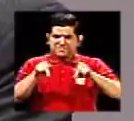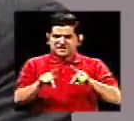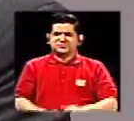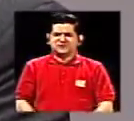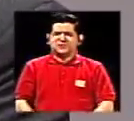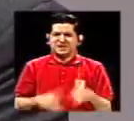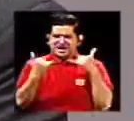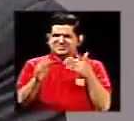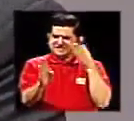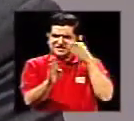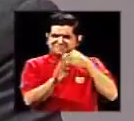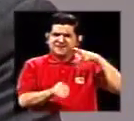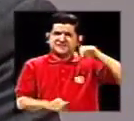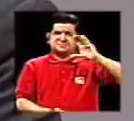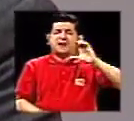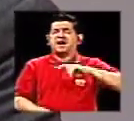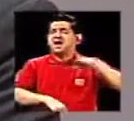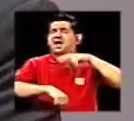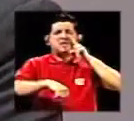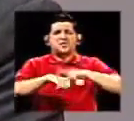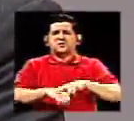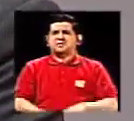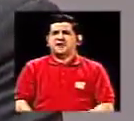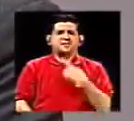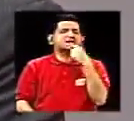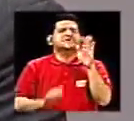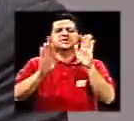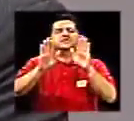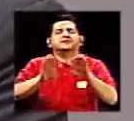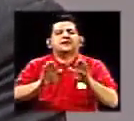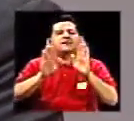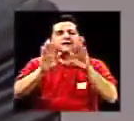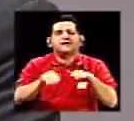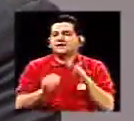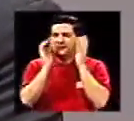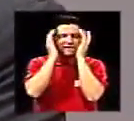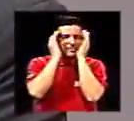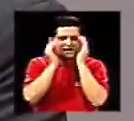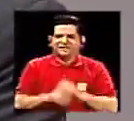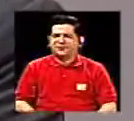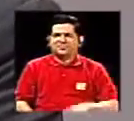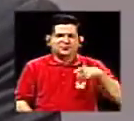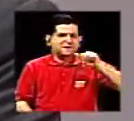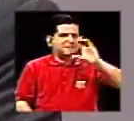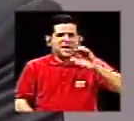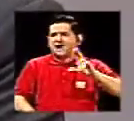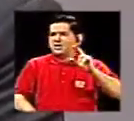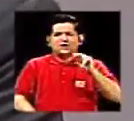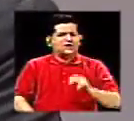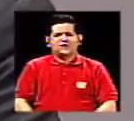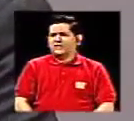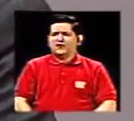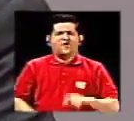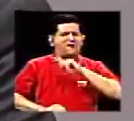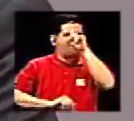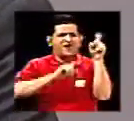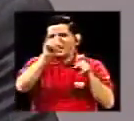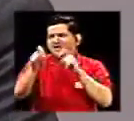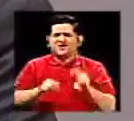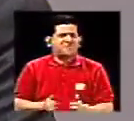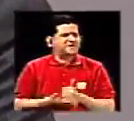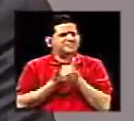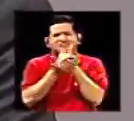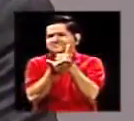digamos, ha sido normal y era fácil de explicar. No se desesperen, es así, el PAC nunca remonta, las encuestas no son nuestros mejores